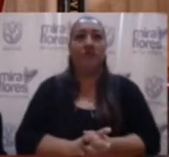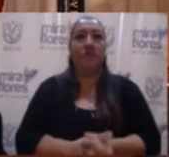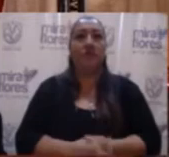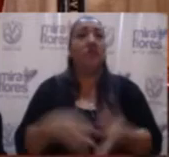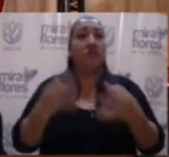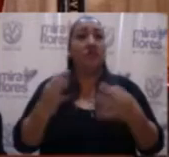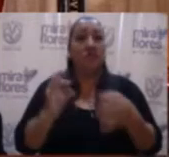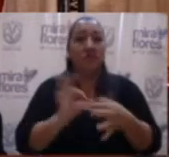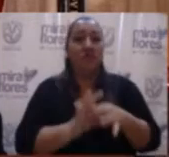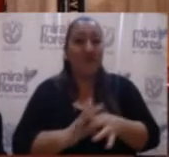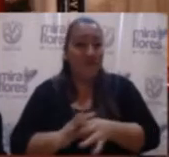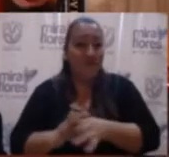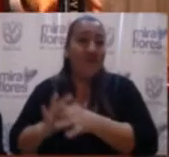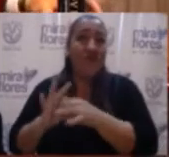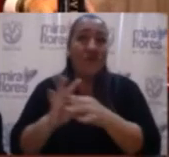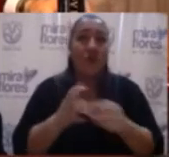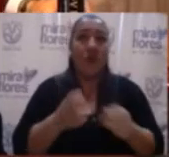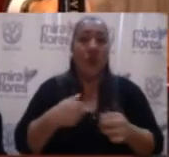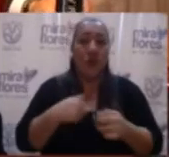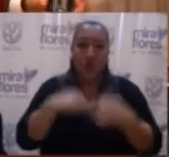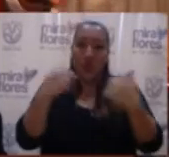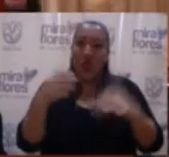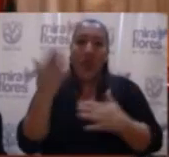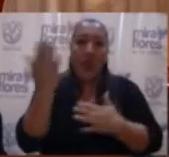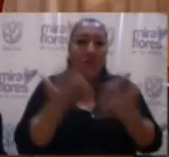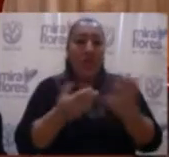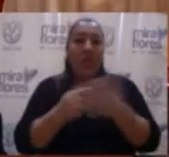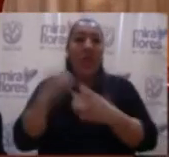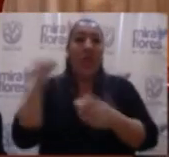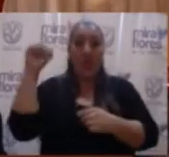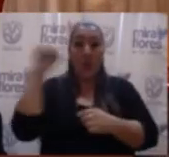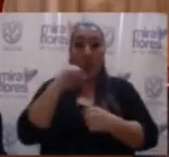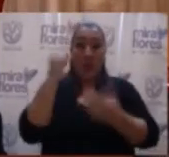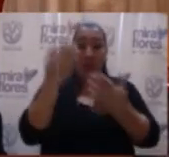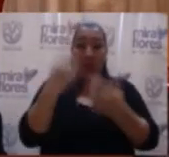en la línea de lo recibido, digamos, en Rusia, este